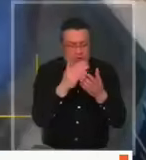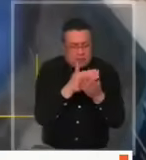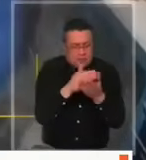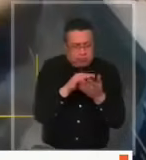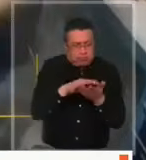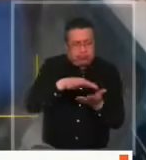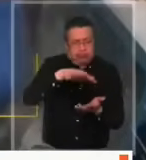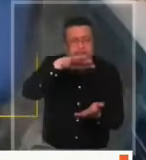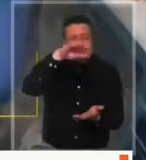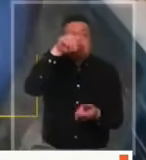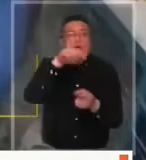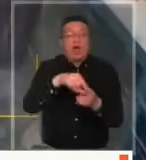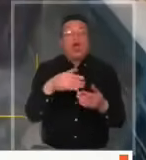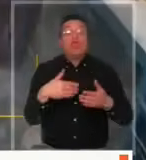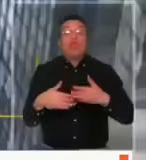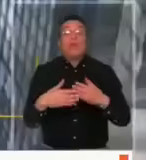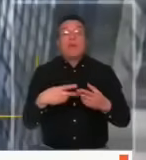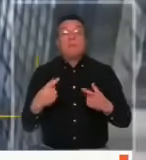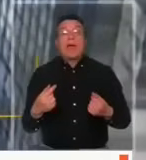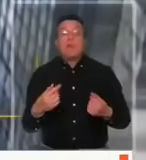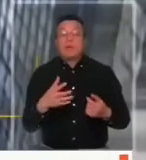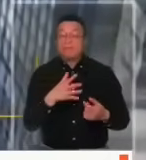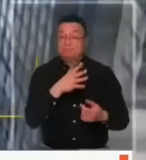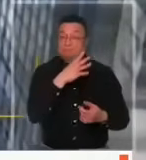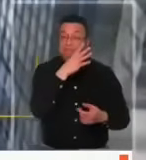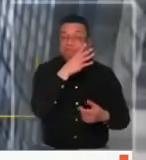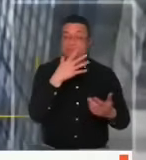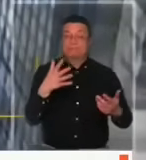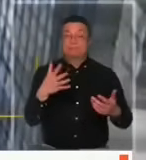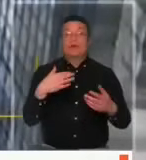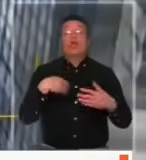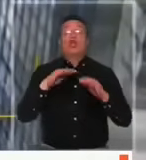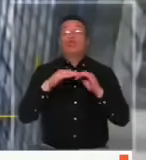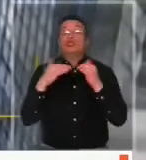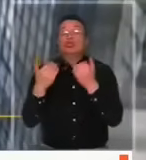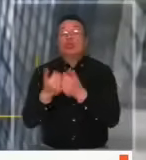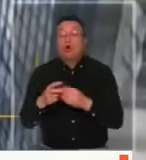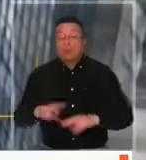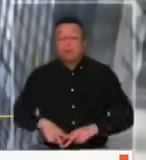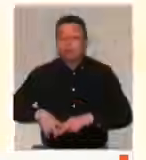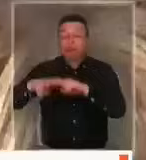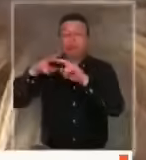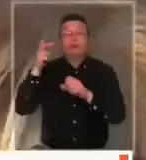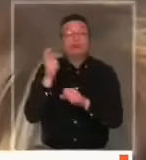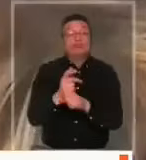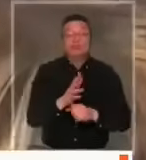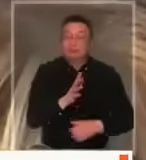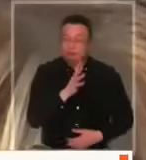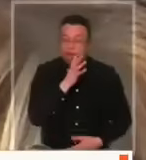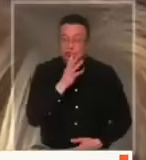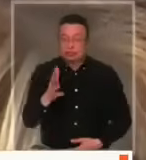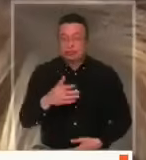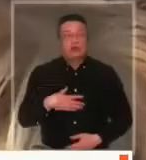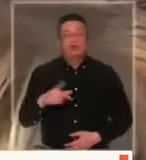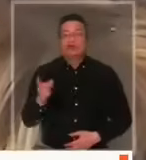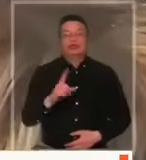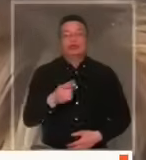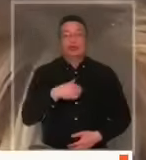el paradero del dinero? No se sabe. Tampoco la cantidad total del dinero sustraído. No, todavía no